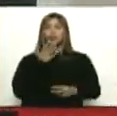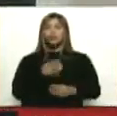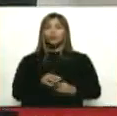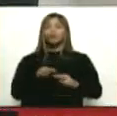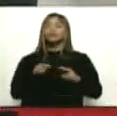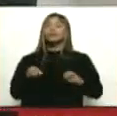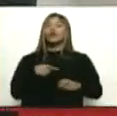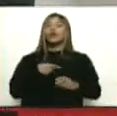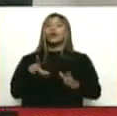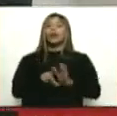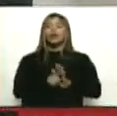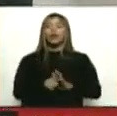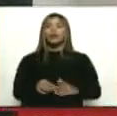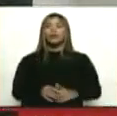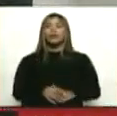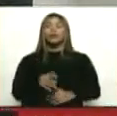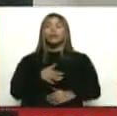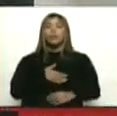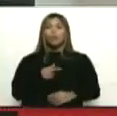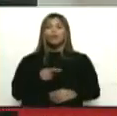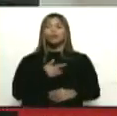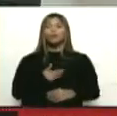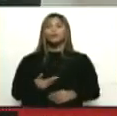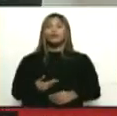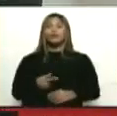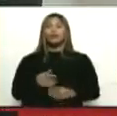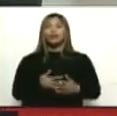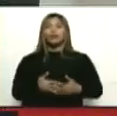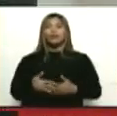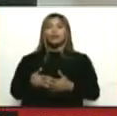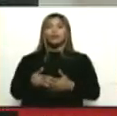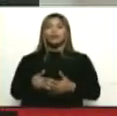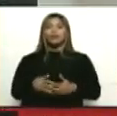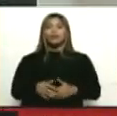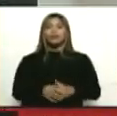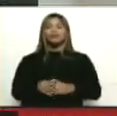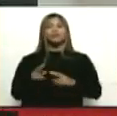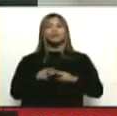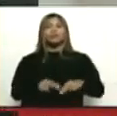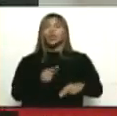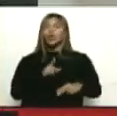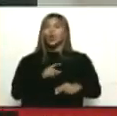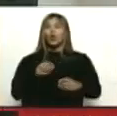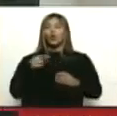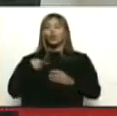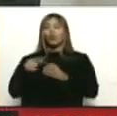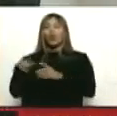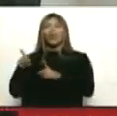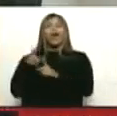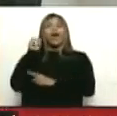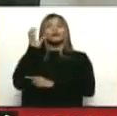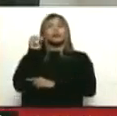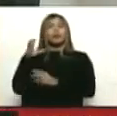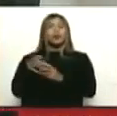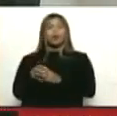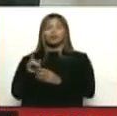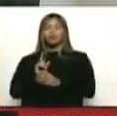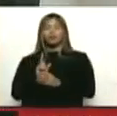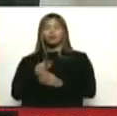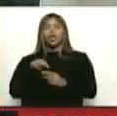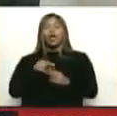de la legalidad, está en potestad del presidente de los Estados Unidos derogarlo. No pasa por el Congreso. No pasa por el Congreso. Este caso es